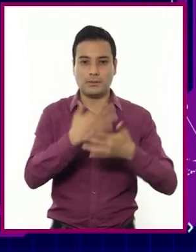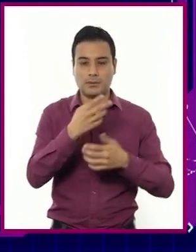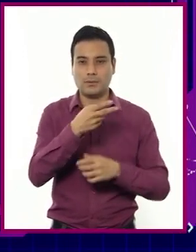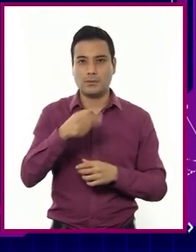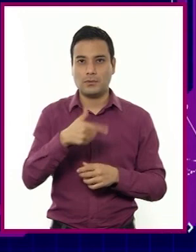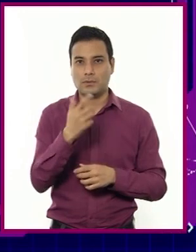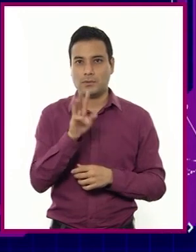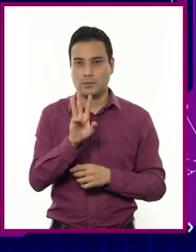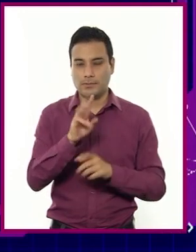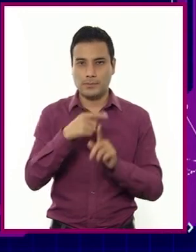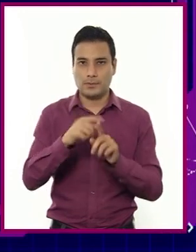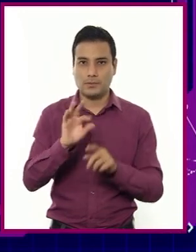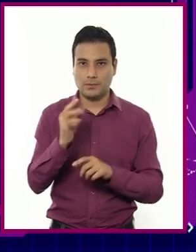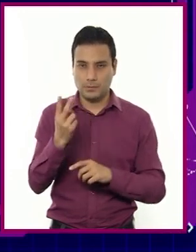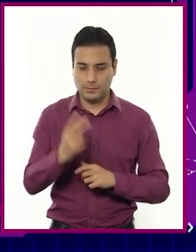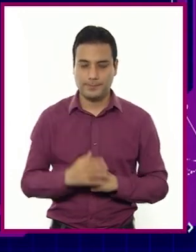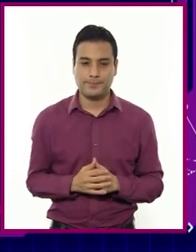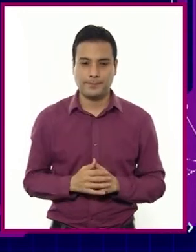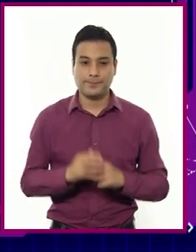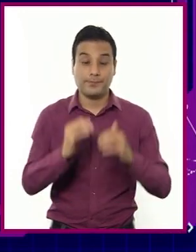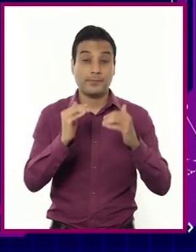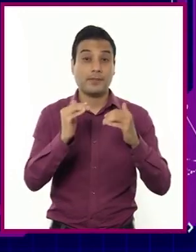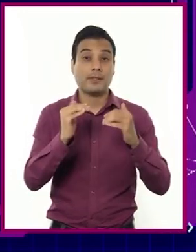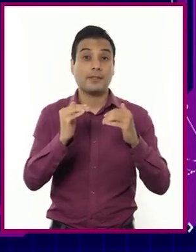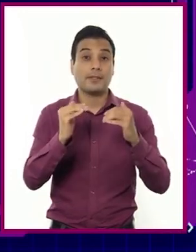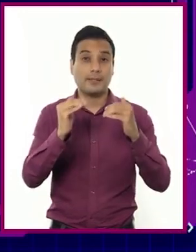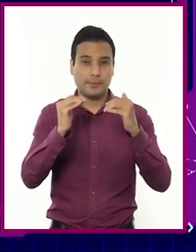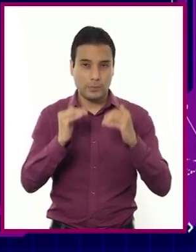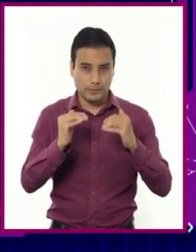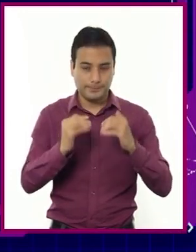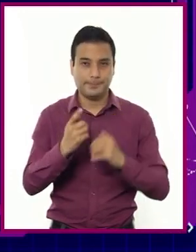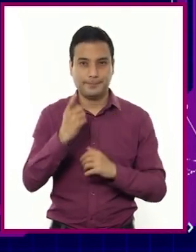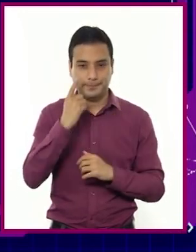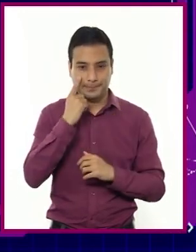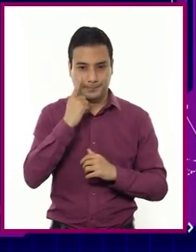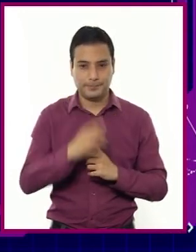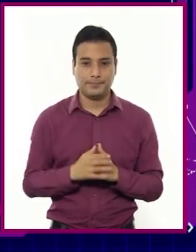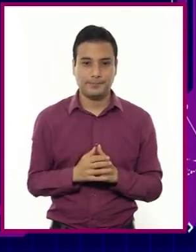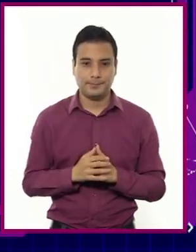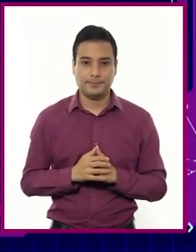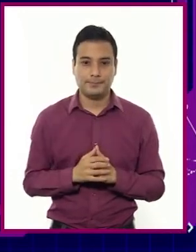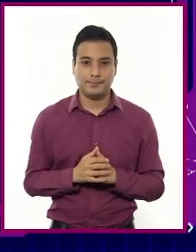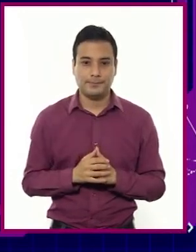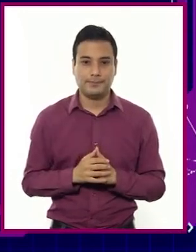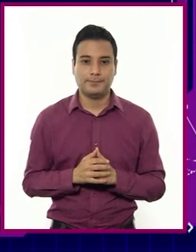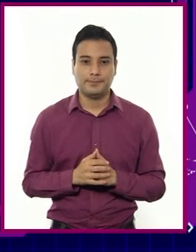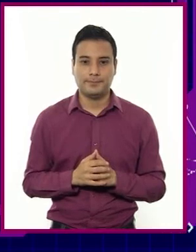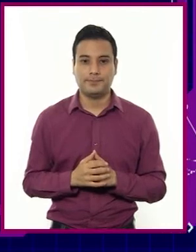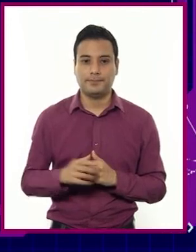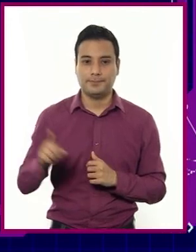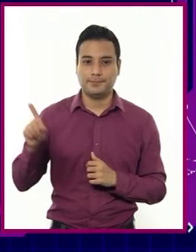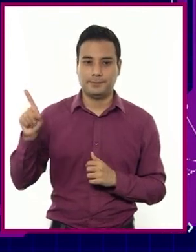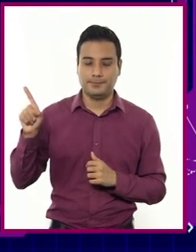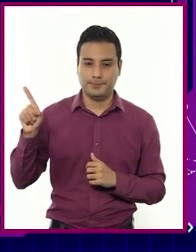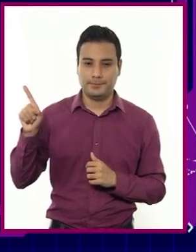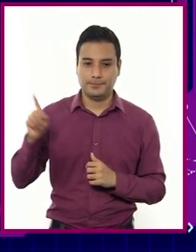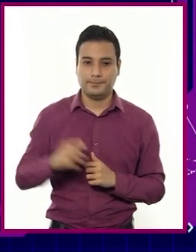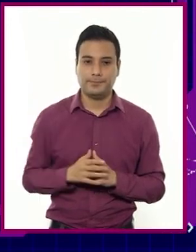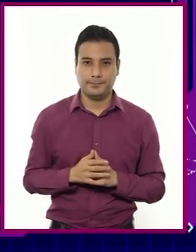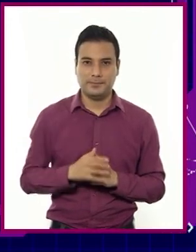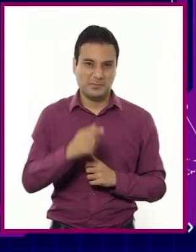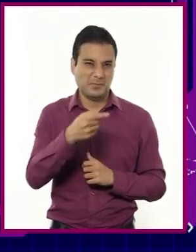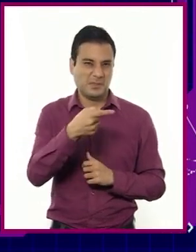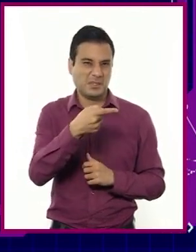más 42. Después, agrupamos términos semejantes del mismo lado. Para ello, restamos